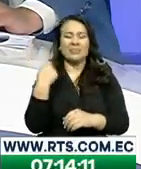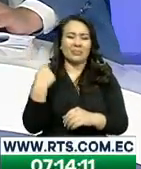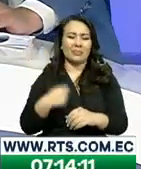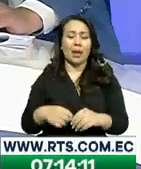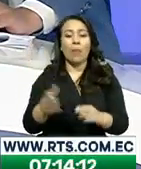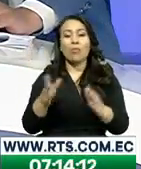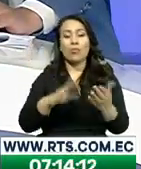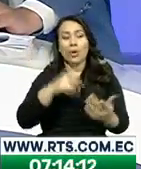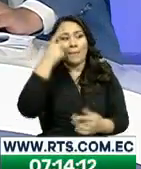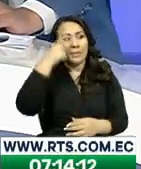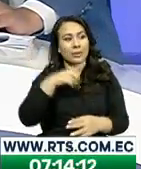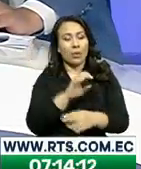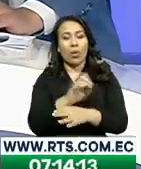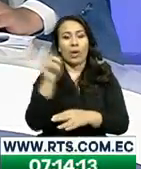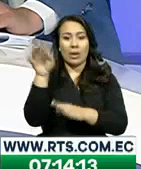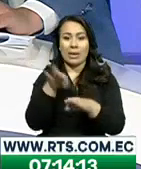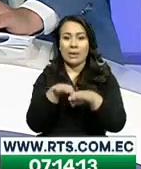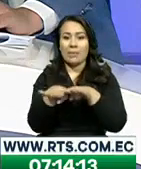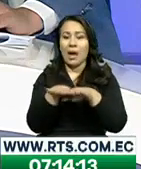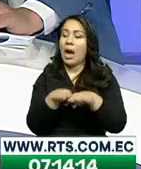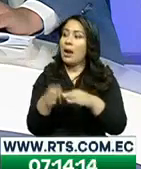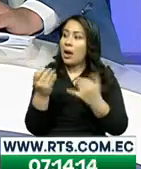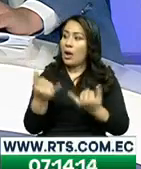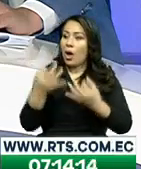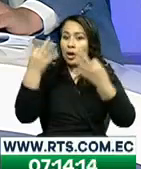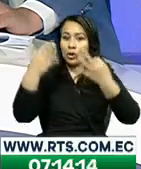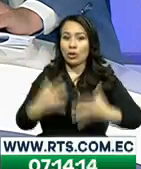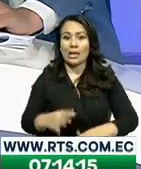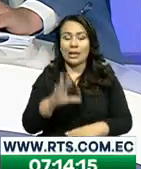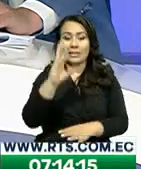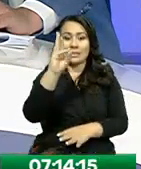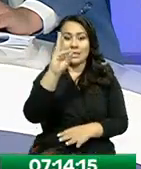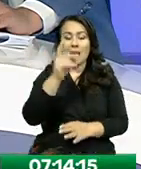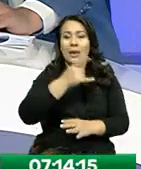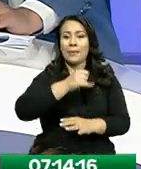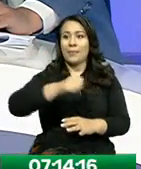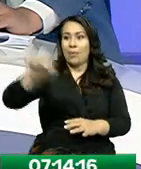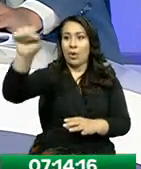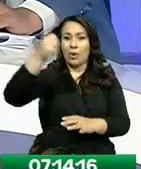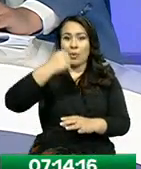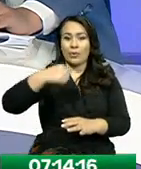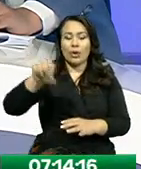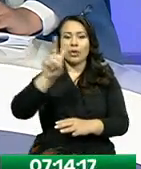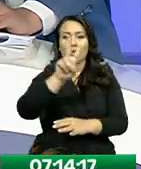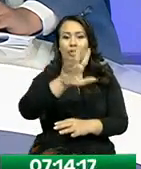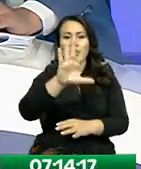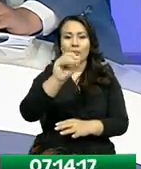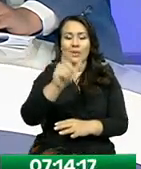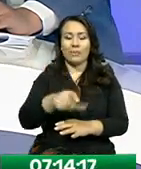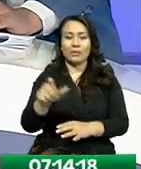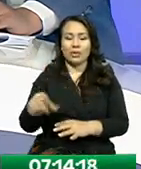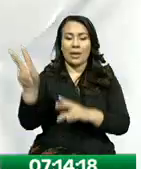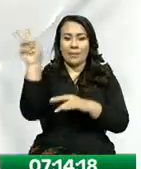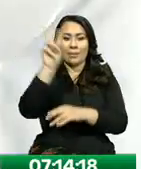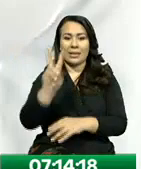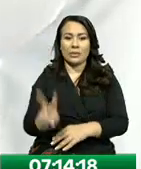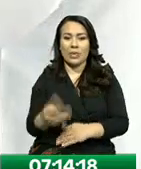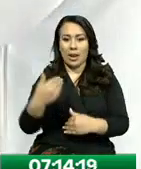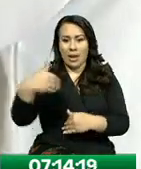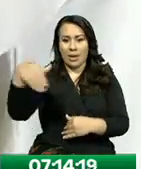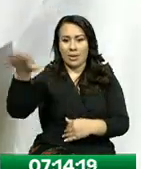ciudadana ecuatoriana, Ibarra. Se realizará un total de 6 vuelos que transportarán a 250 venezolanos.